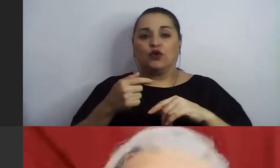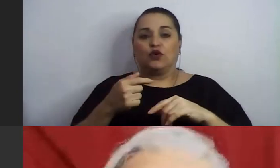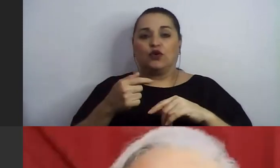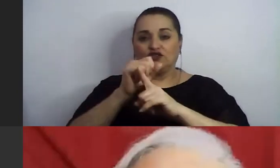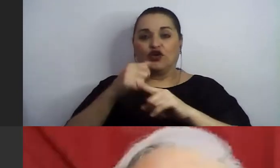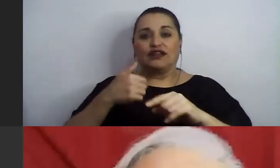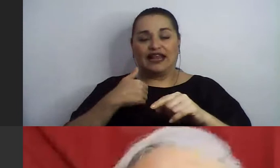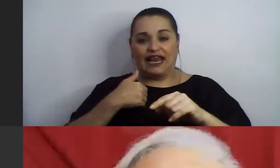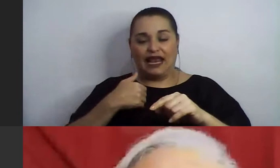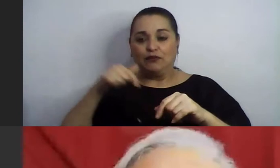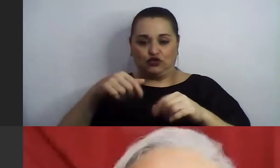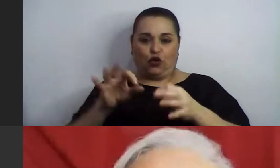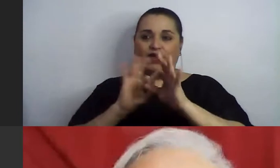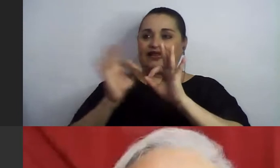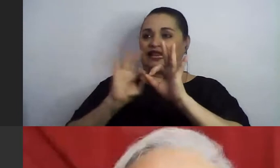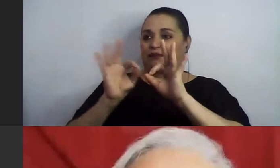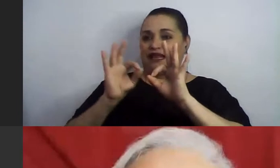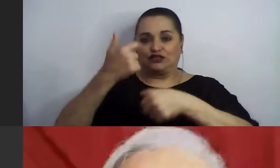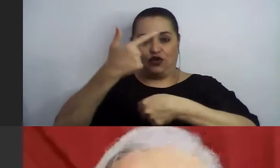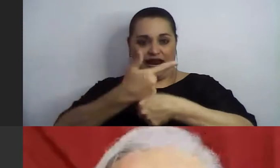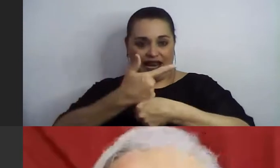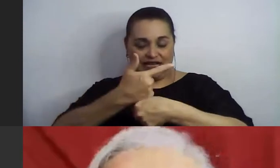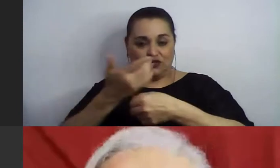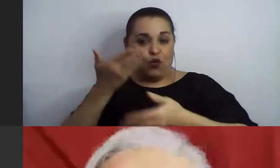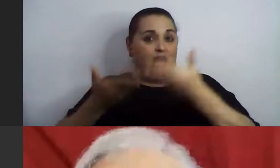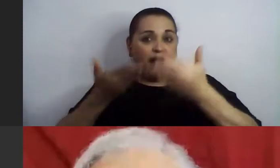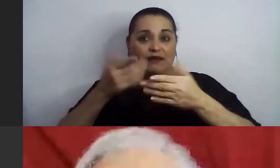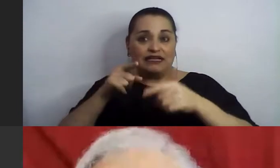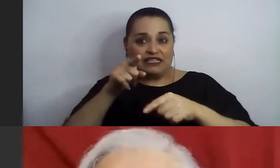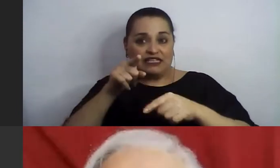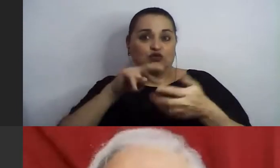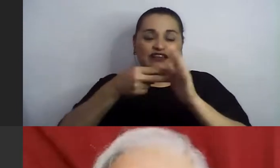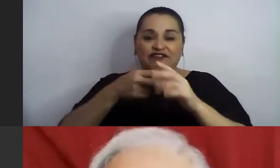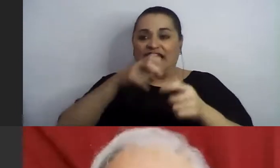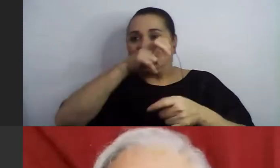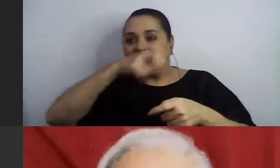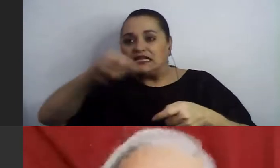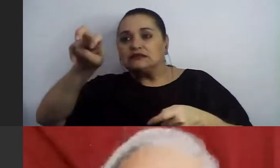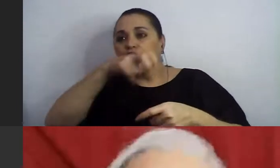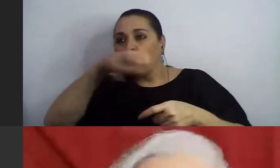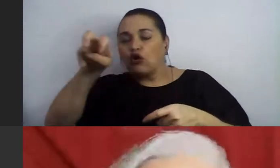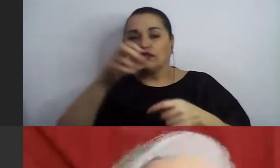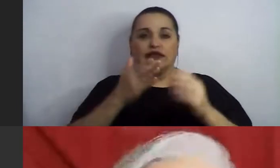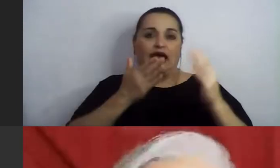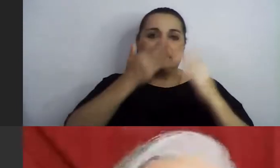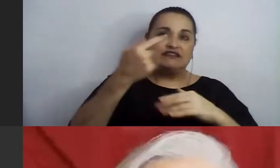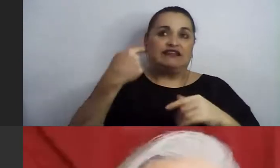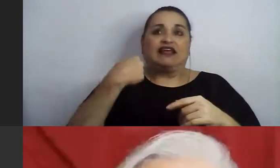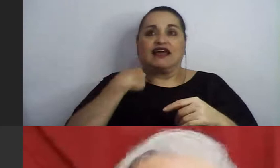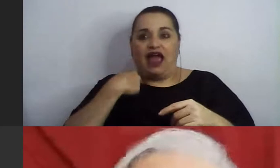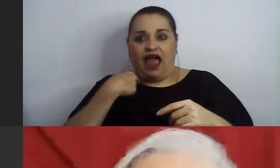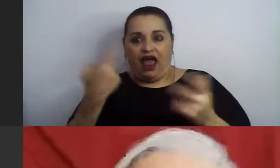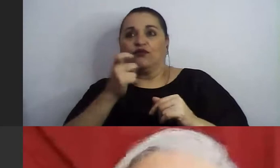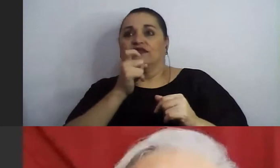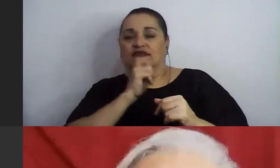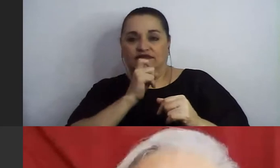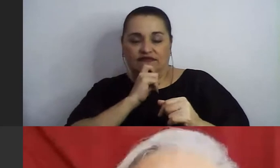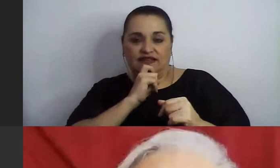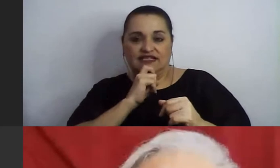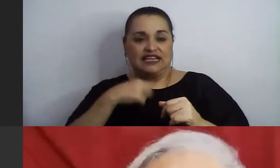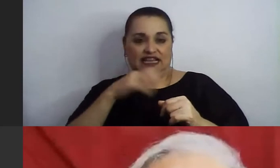con la interpretación en lesco. A veces eso significa transporte accesible, que es caro y que es difícil de